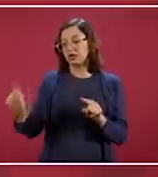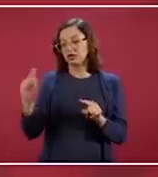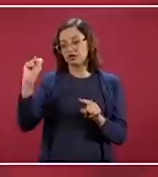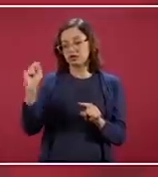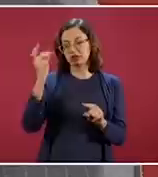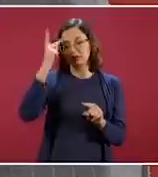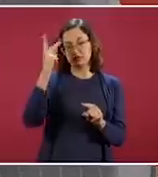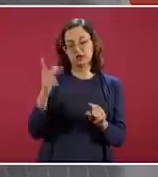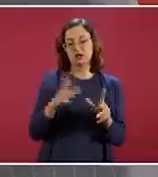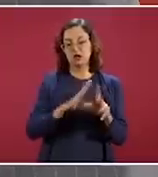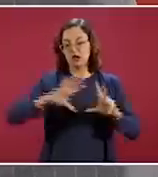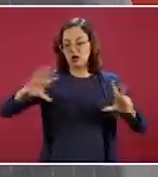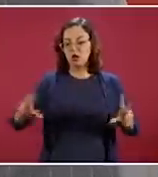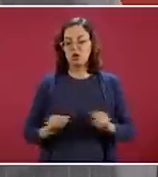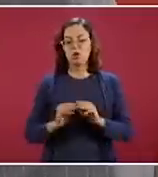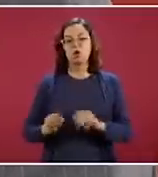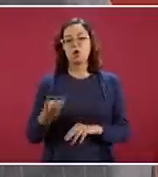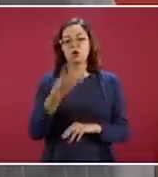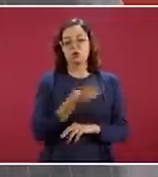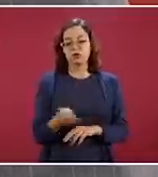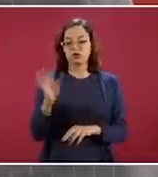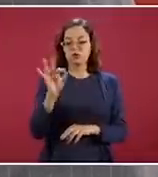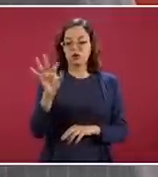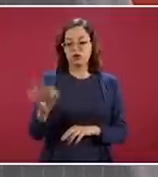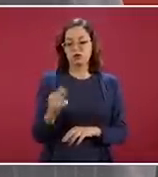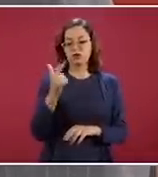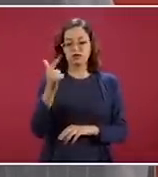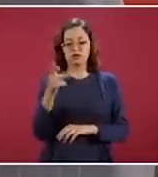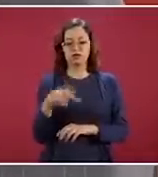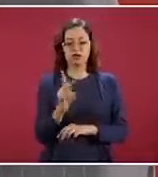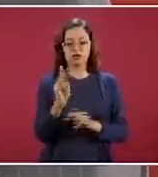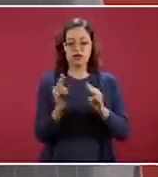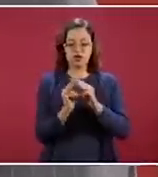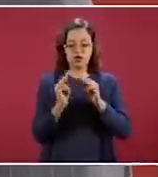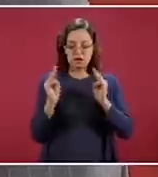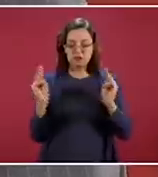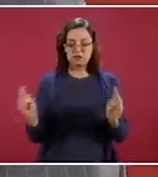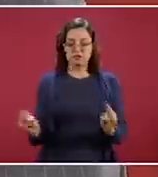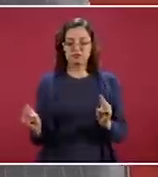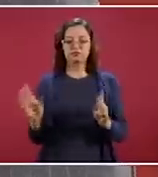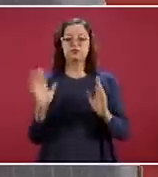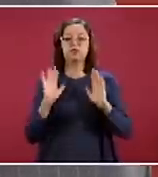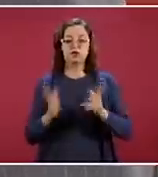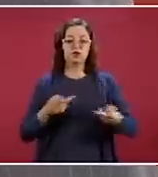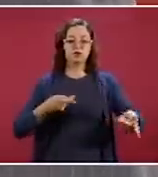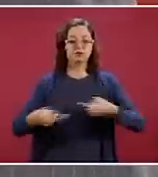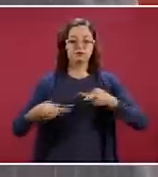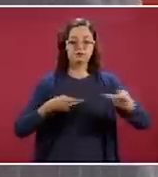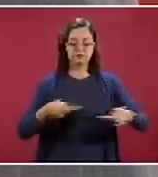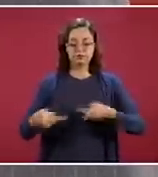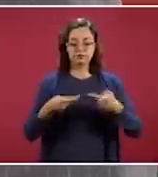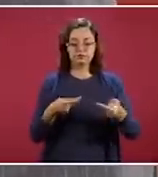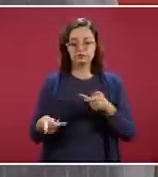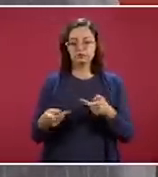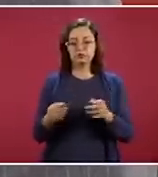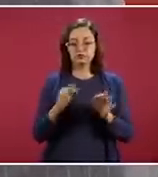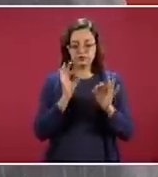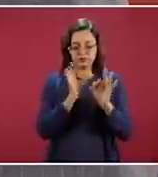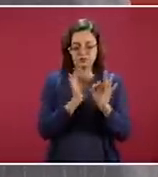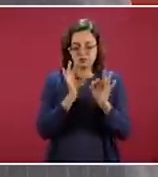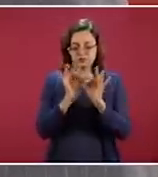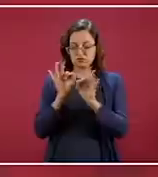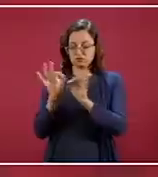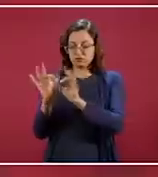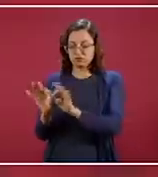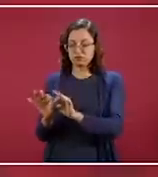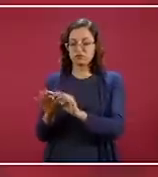son 447 kilómetros, así lo hemos programado para que sea puntual y no